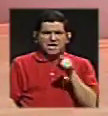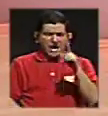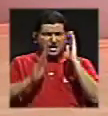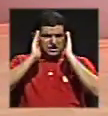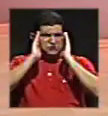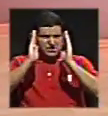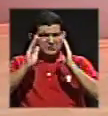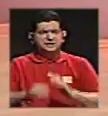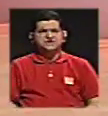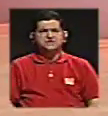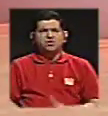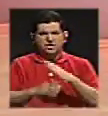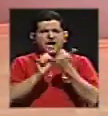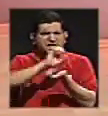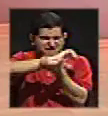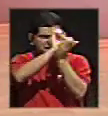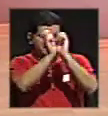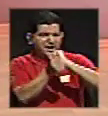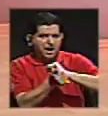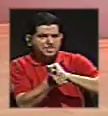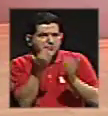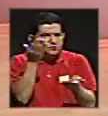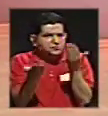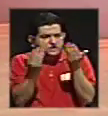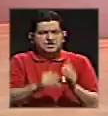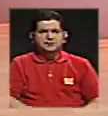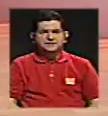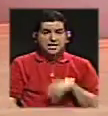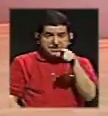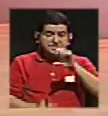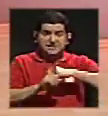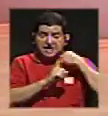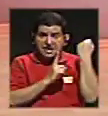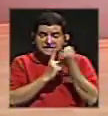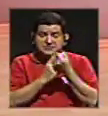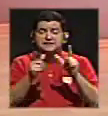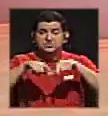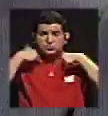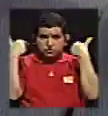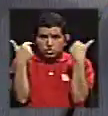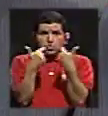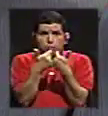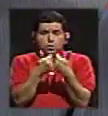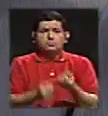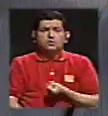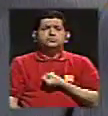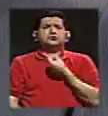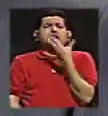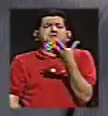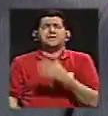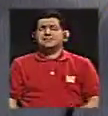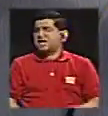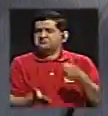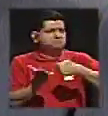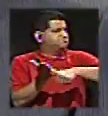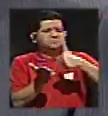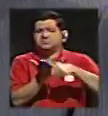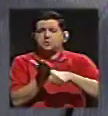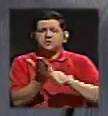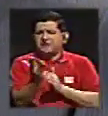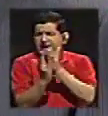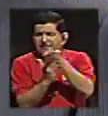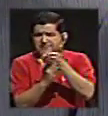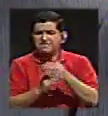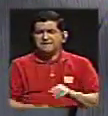escuchado y ha hecho los cambios que esos sectores que se expresan con la abstención han